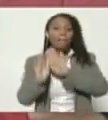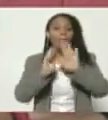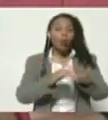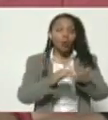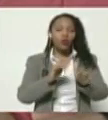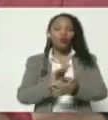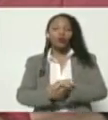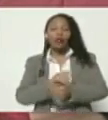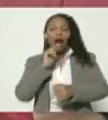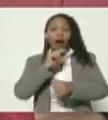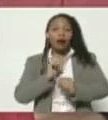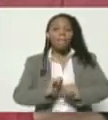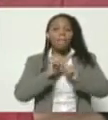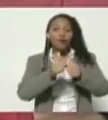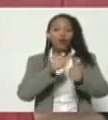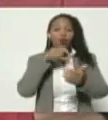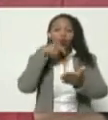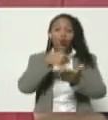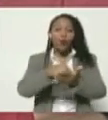postulación, y de ahí surgen